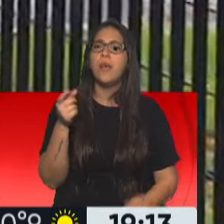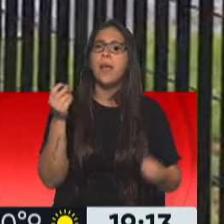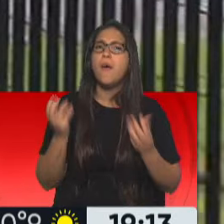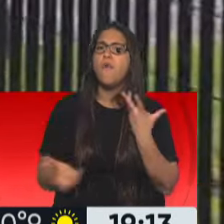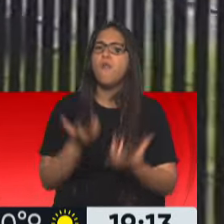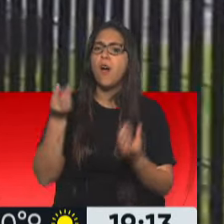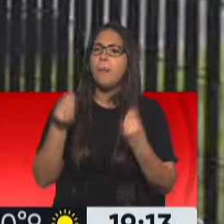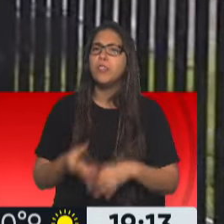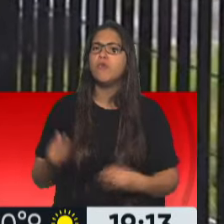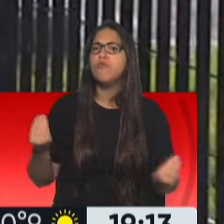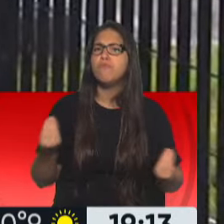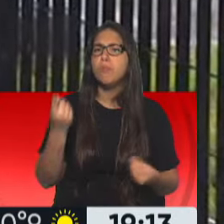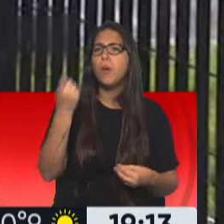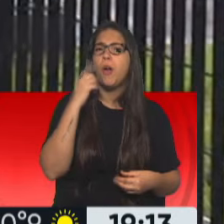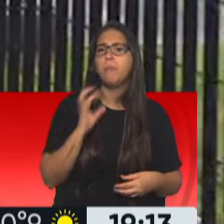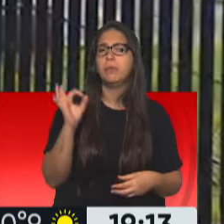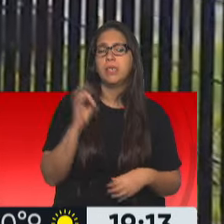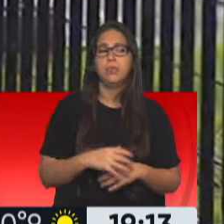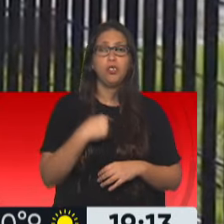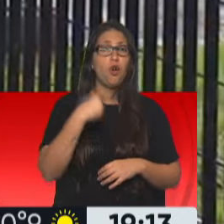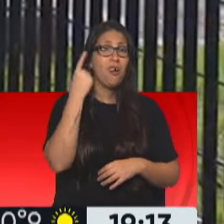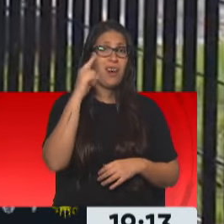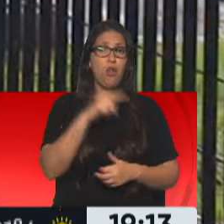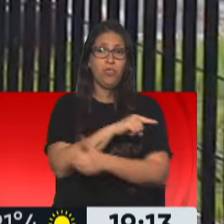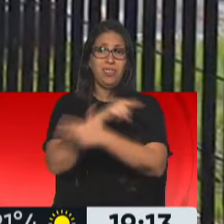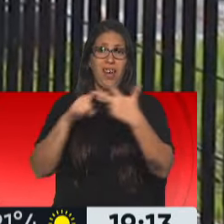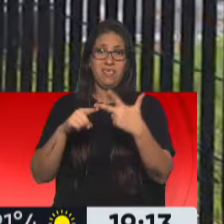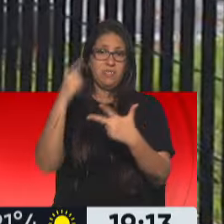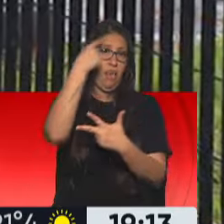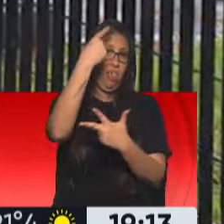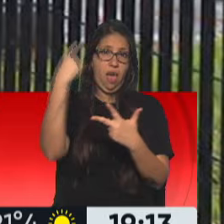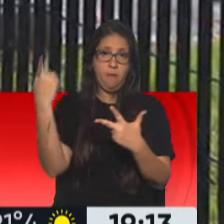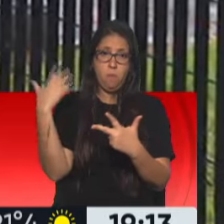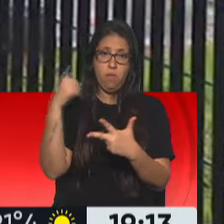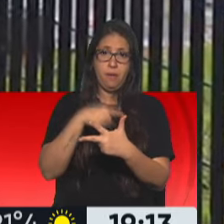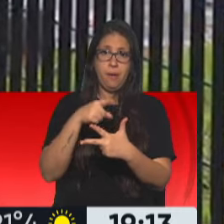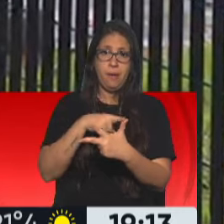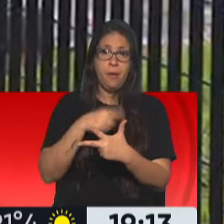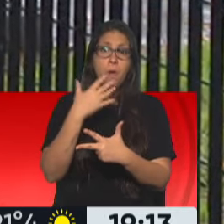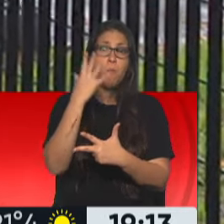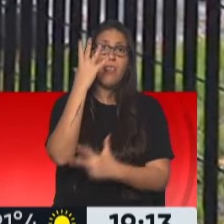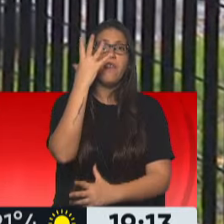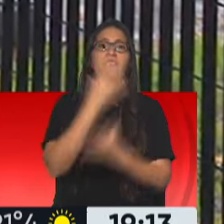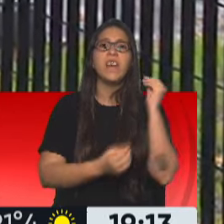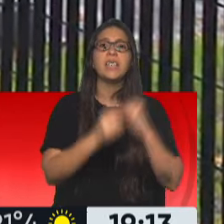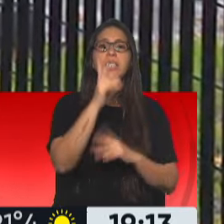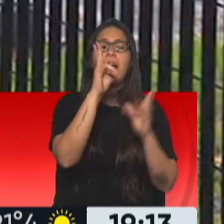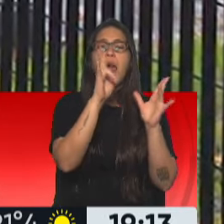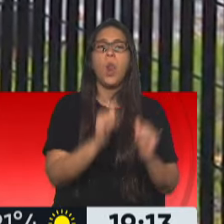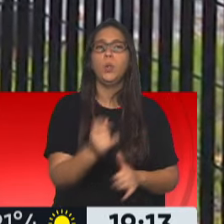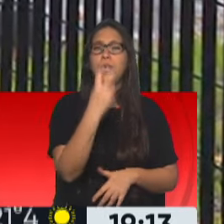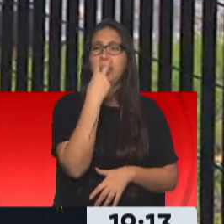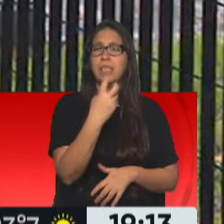incendio? Básicamente yo entiendo que puede haber tres grandes hipótesis. Una de ellas que puede ha habido una falla eléctrica.